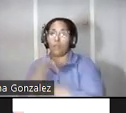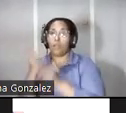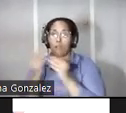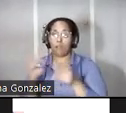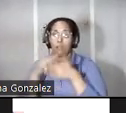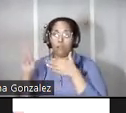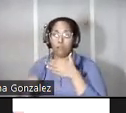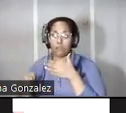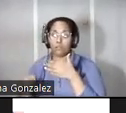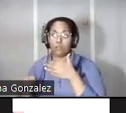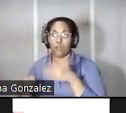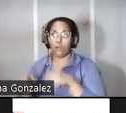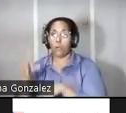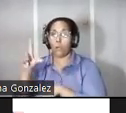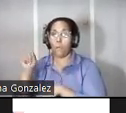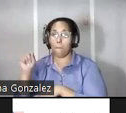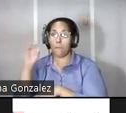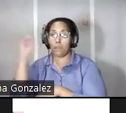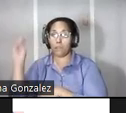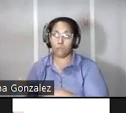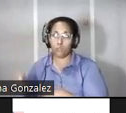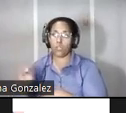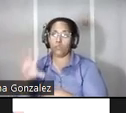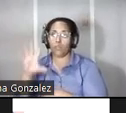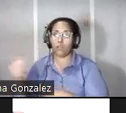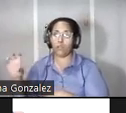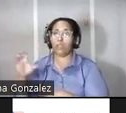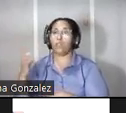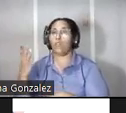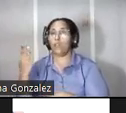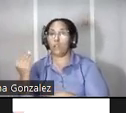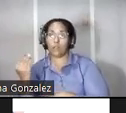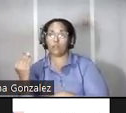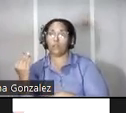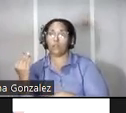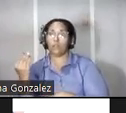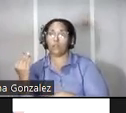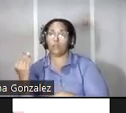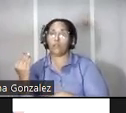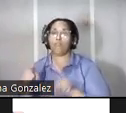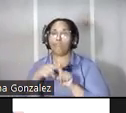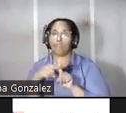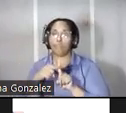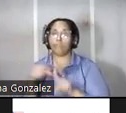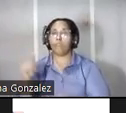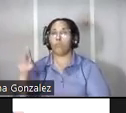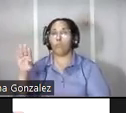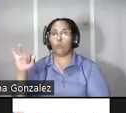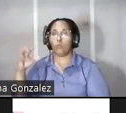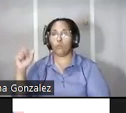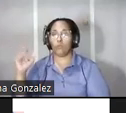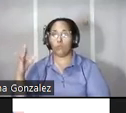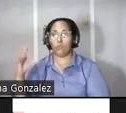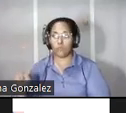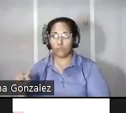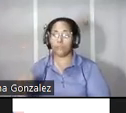habían resultado en que un 20% de los 514 niños habían dado positivo a la